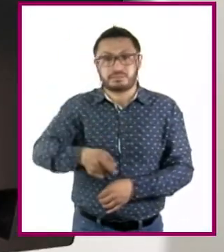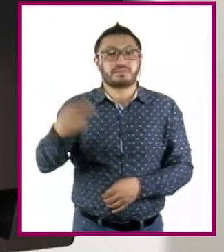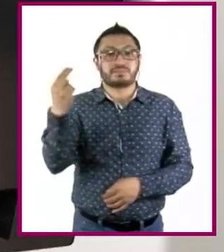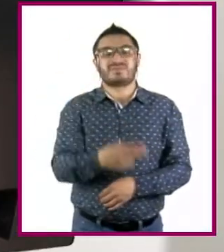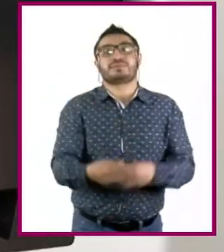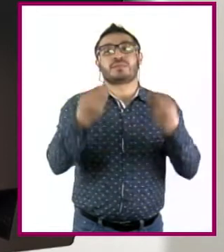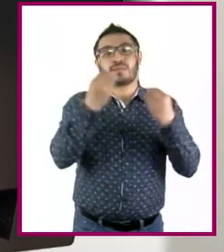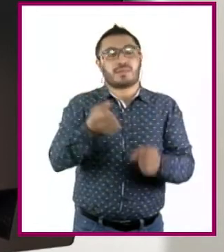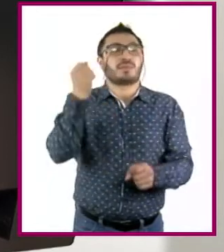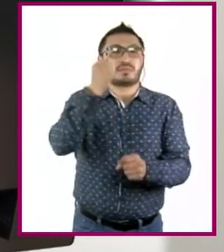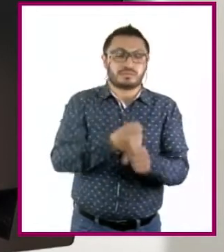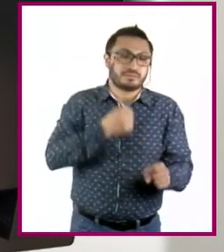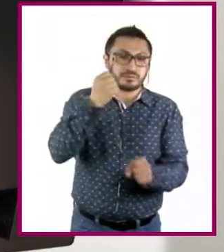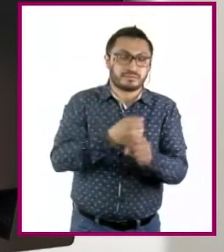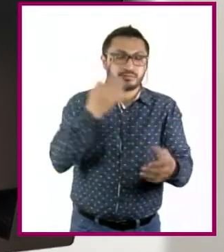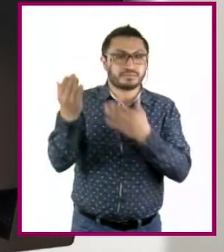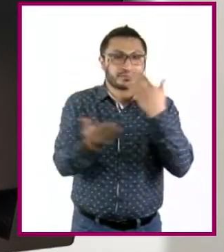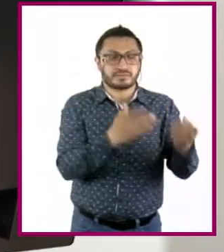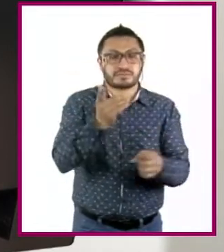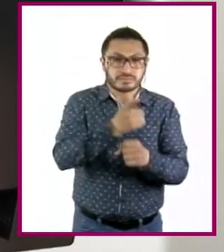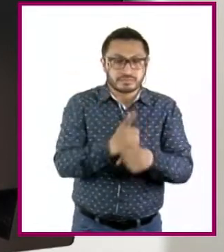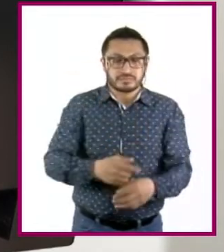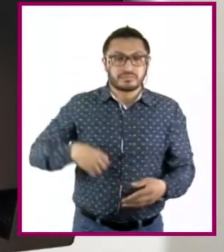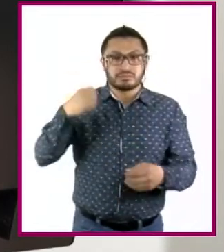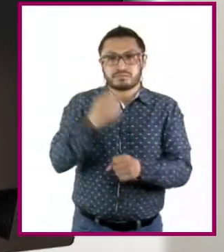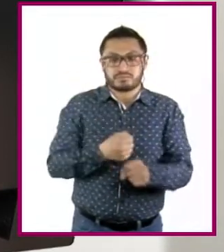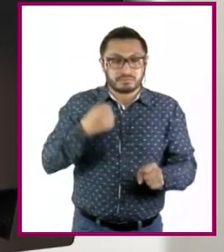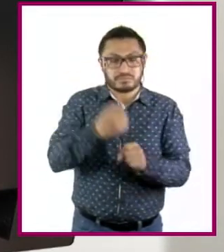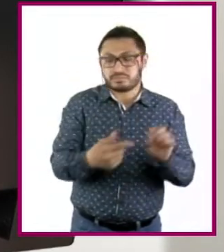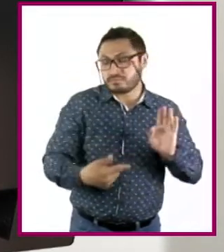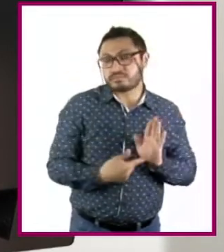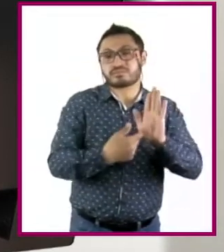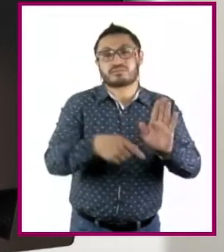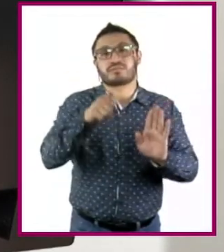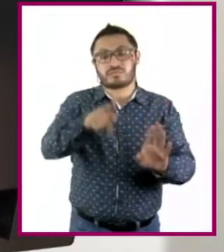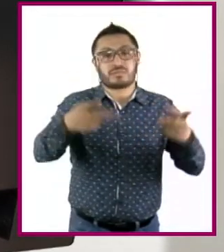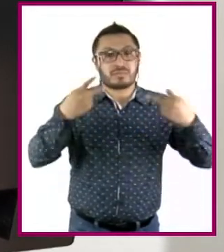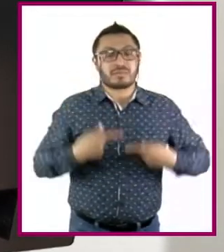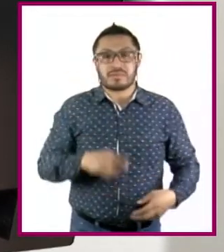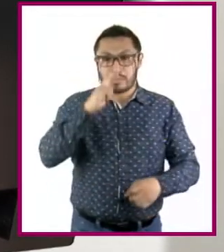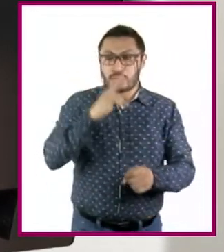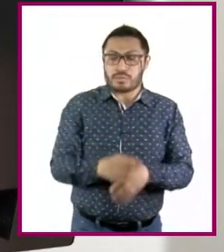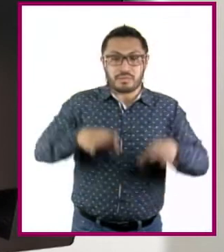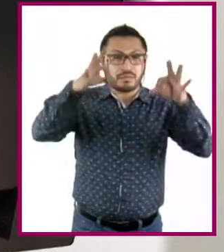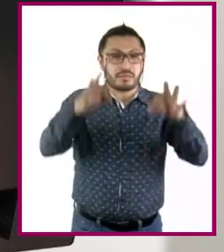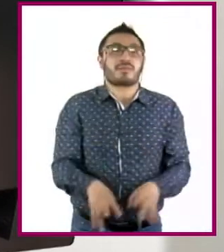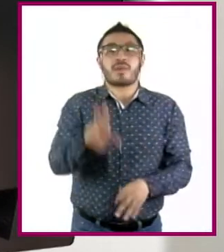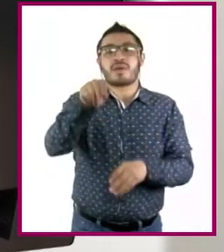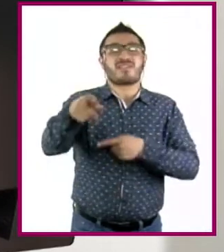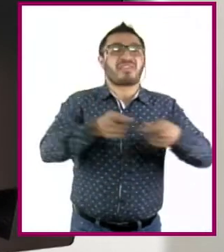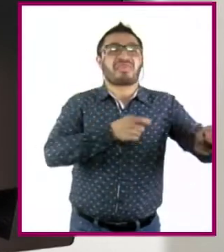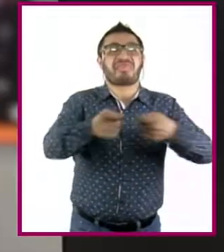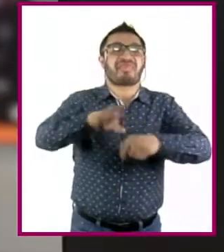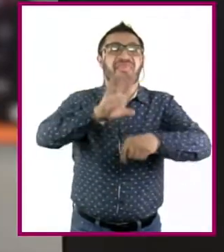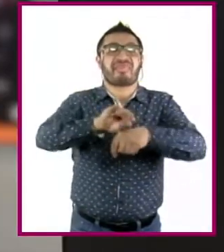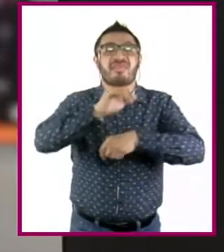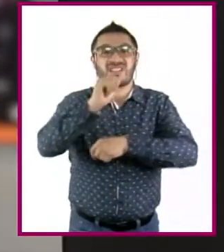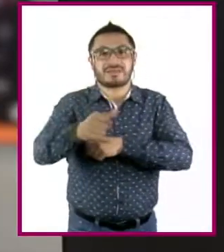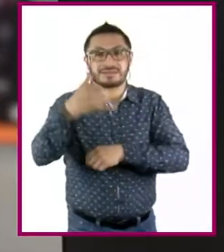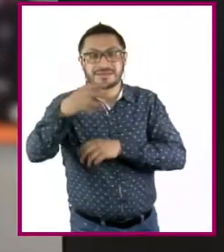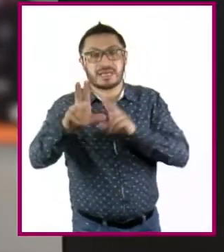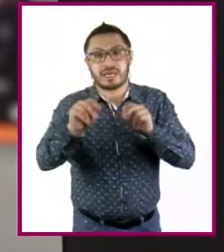mucha preparación y una carrera que dé constancia de que eres una persona digna del cargo. Alguien que no se deja manipular y que no va a